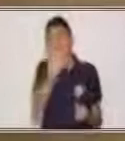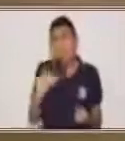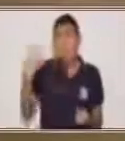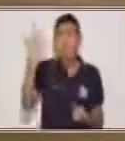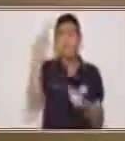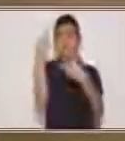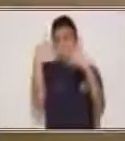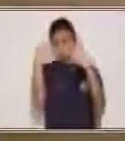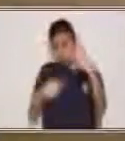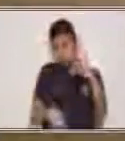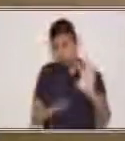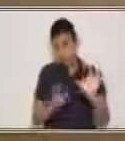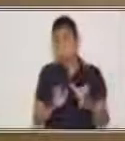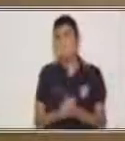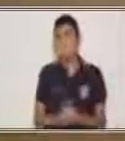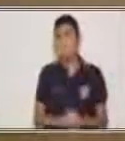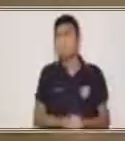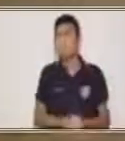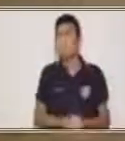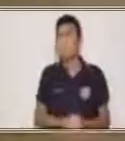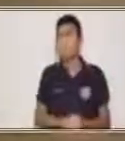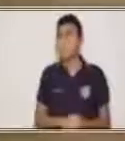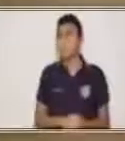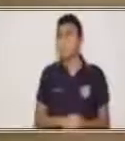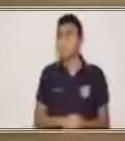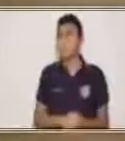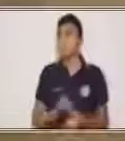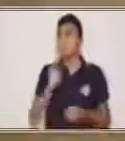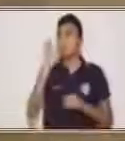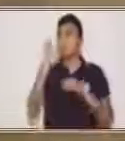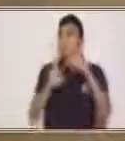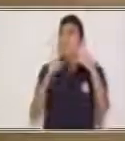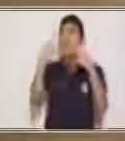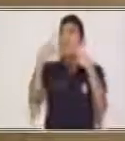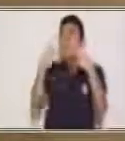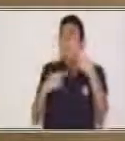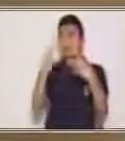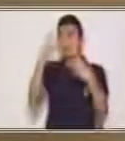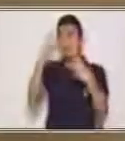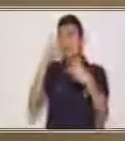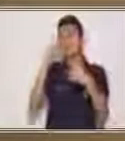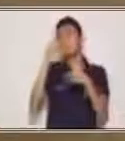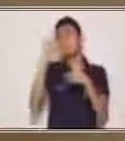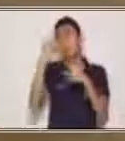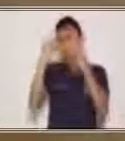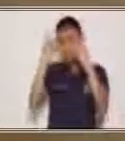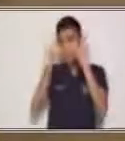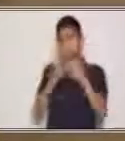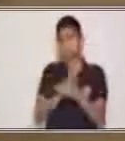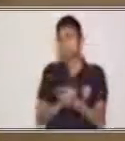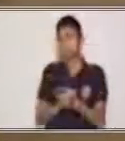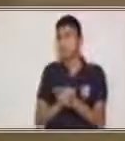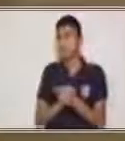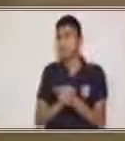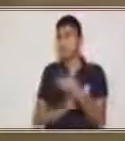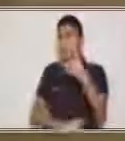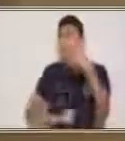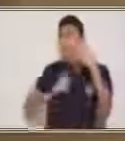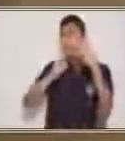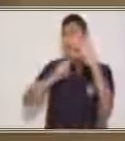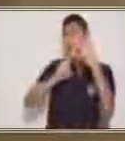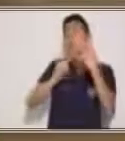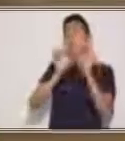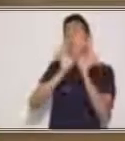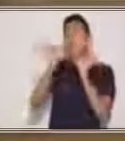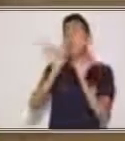colonialismo dio origen al pueblo ladino, producto del mestizaje entre mayas y europeos. El cuarto pueblo,